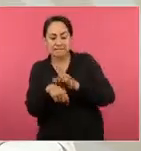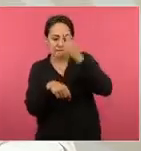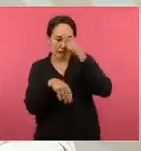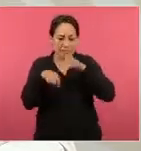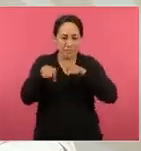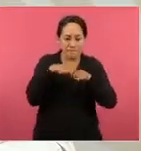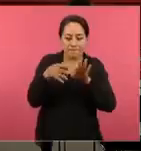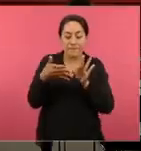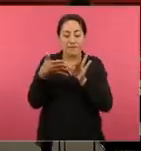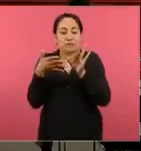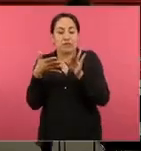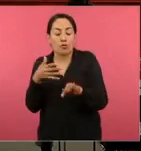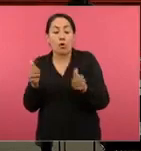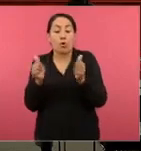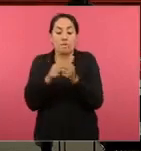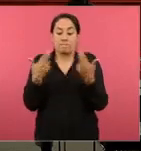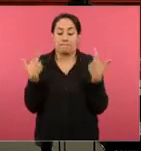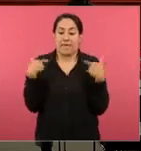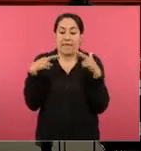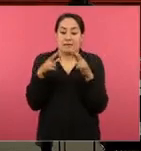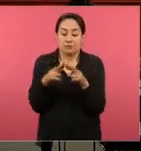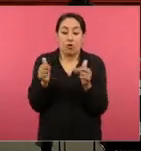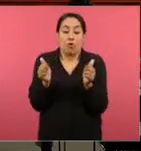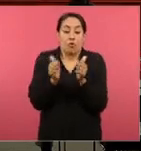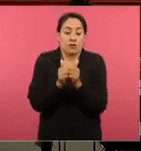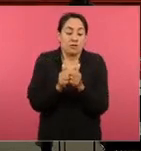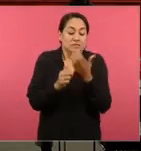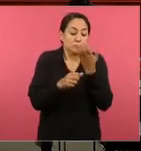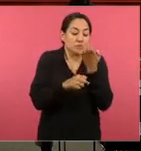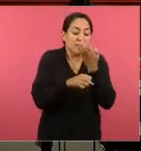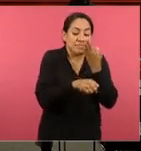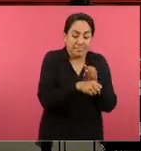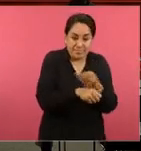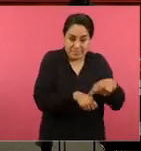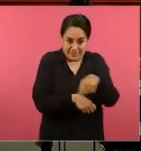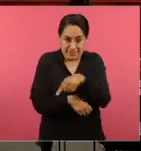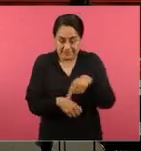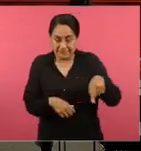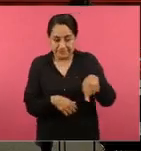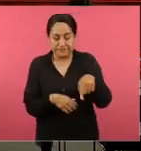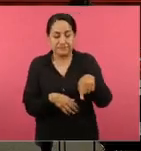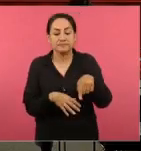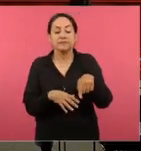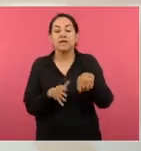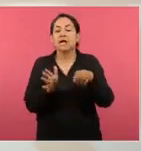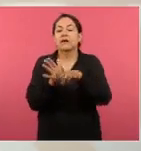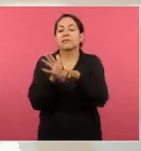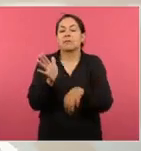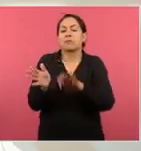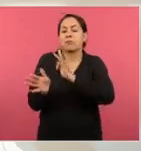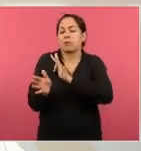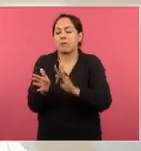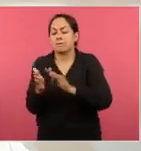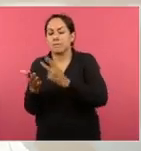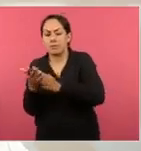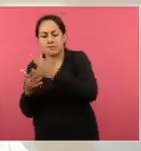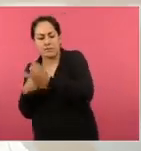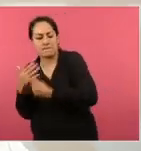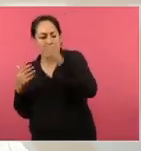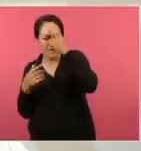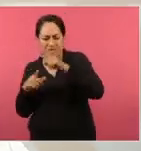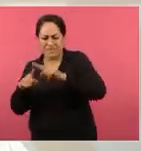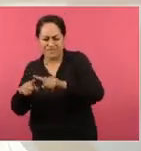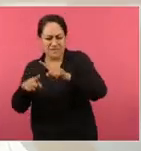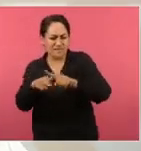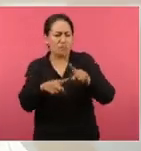los estudiantes. En este sentido, podemos tener diferentes proyectos a partir de las disciplinas que